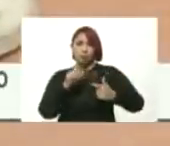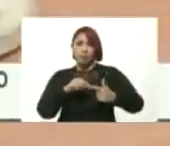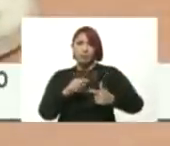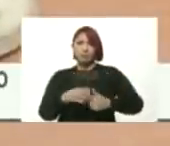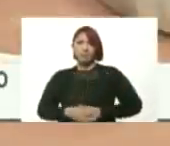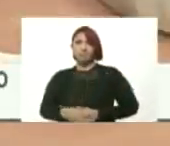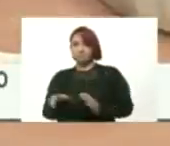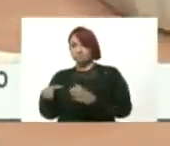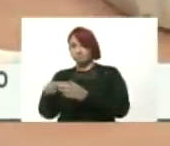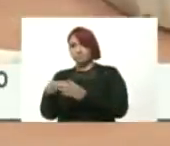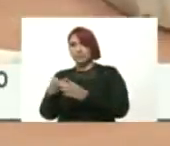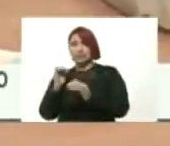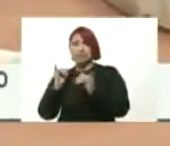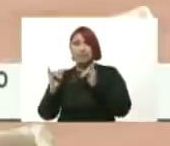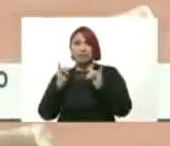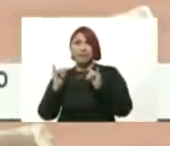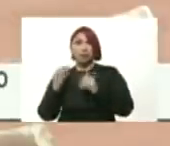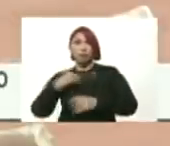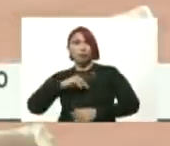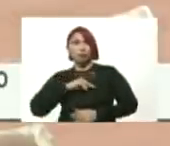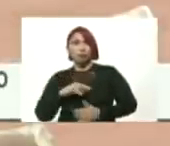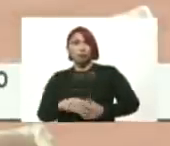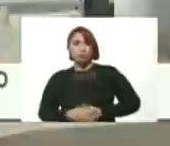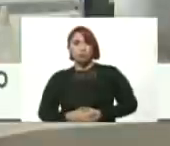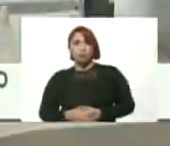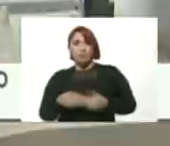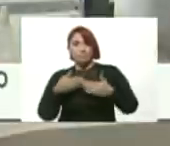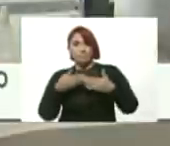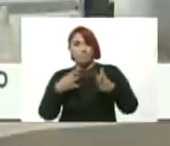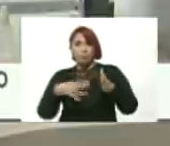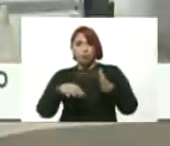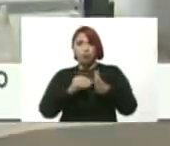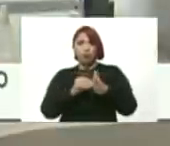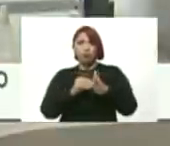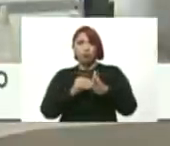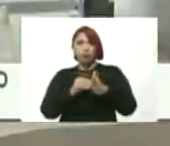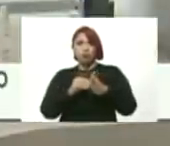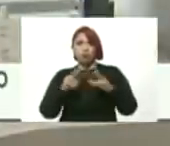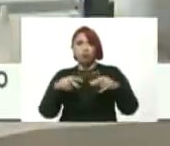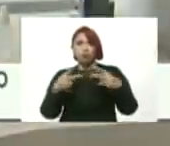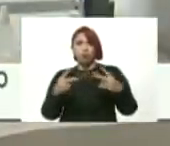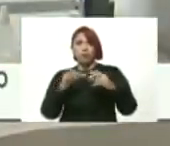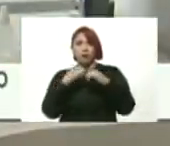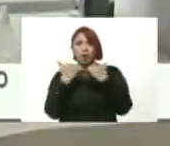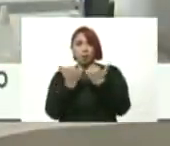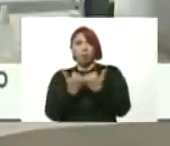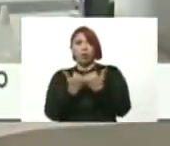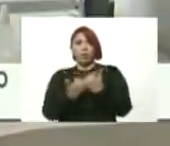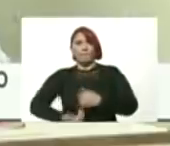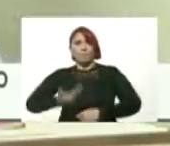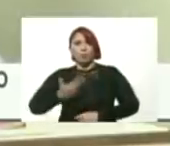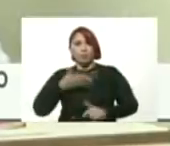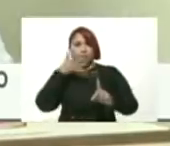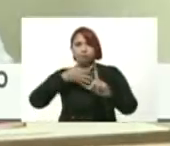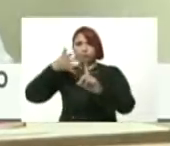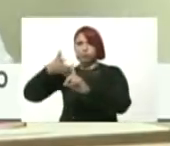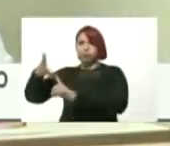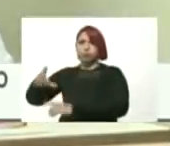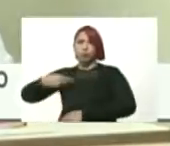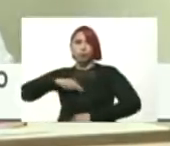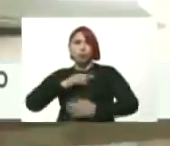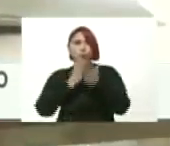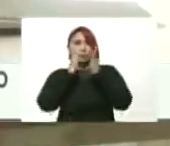vez celebrando que estamos reinaugurando este módulo tan importante para la formación de nuestros